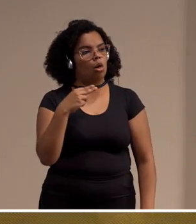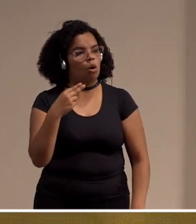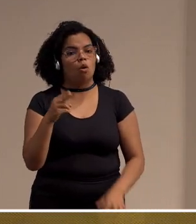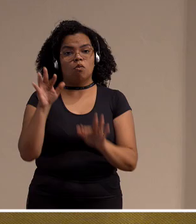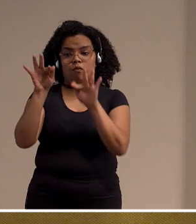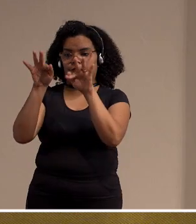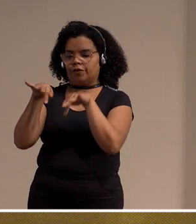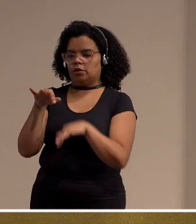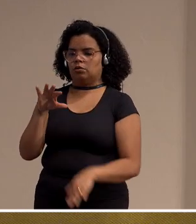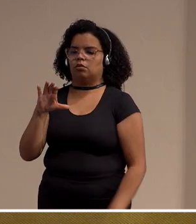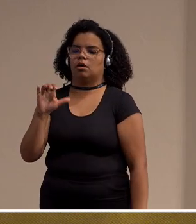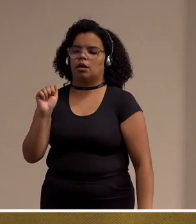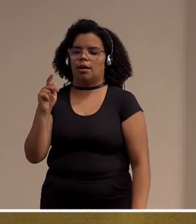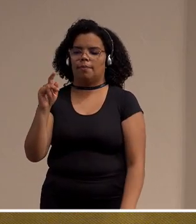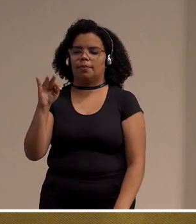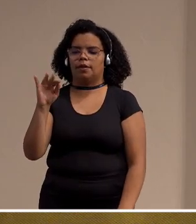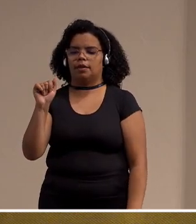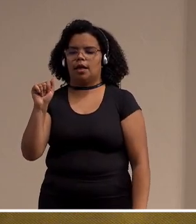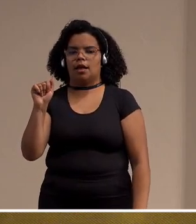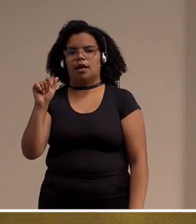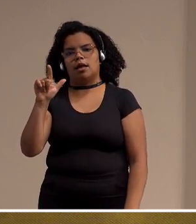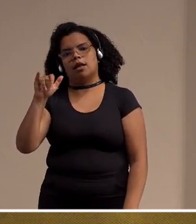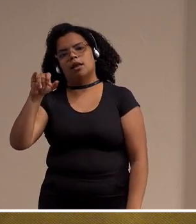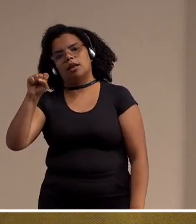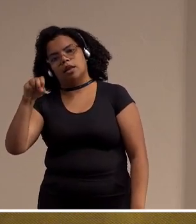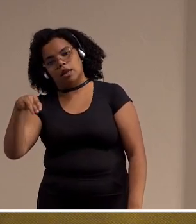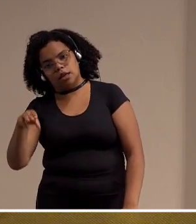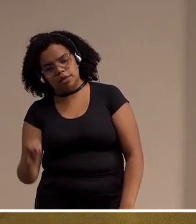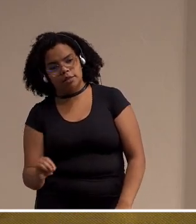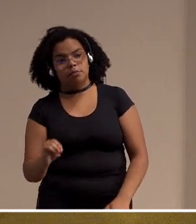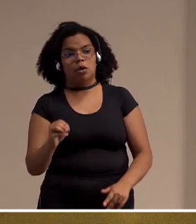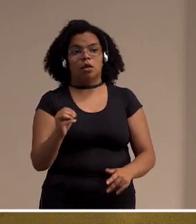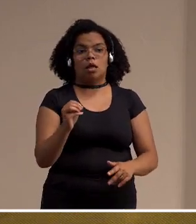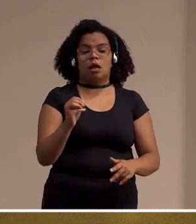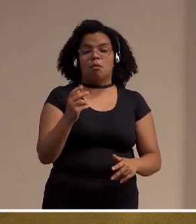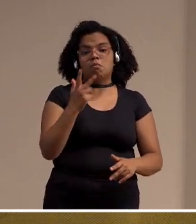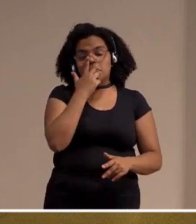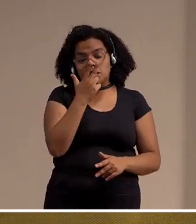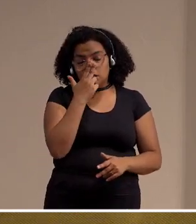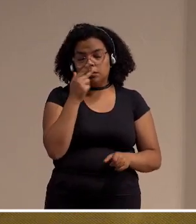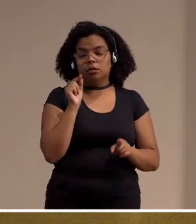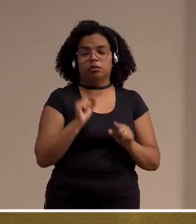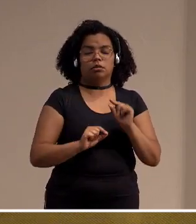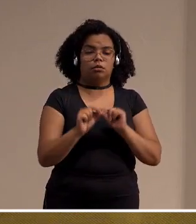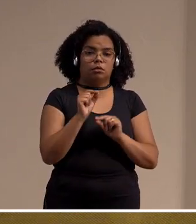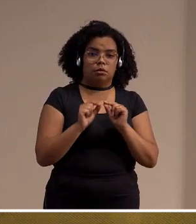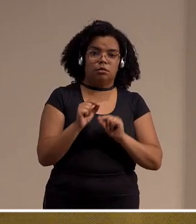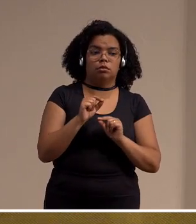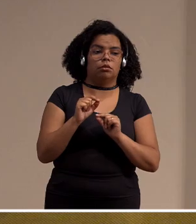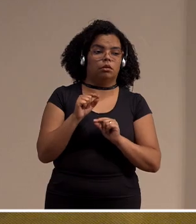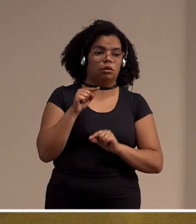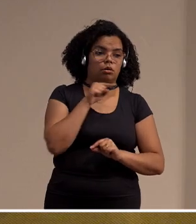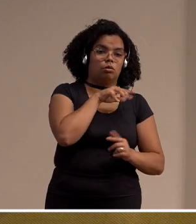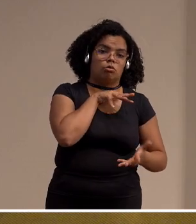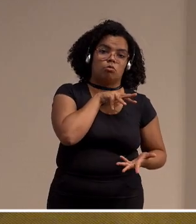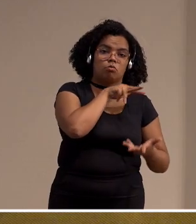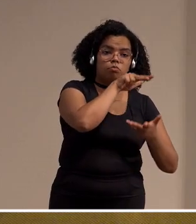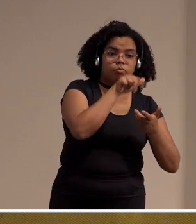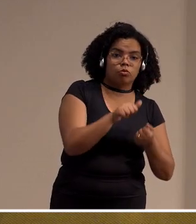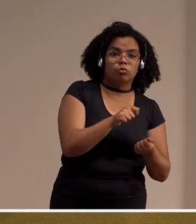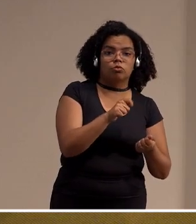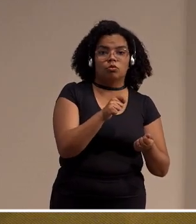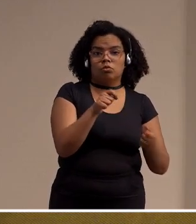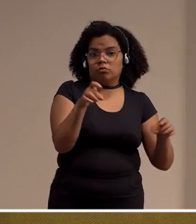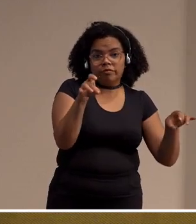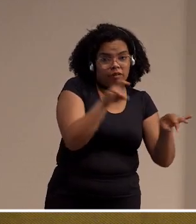un tema importante de mi libro. Cómo el capitalismo sigue y seguirá funcionando cuando el mundo ya no exista más.